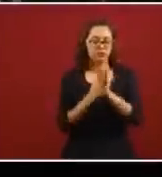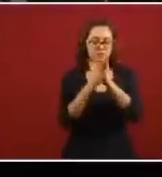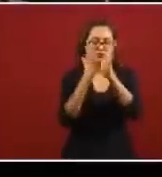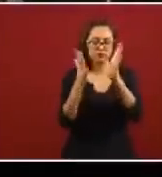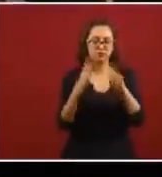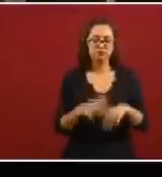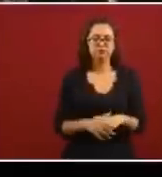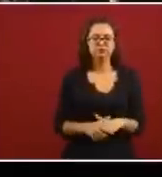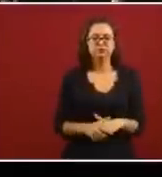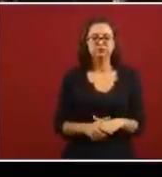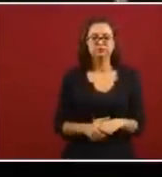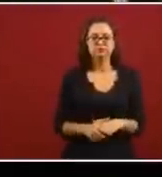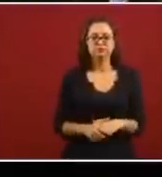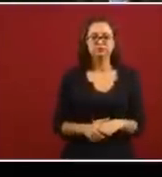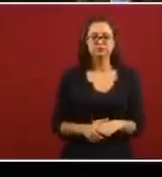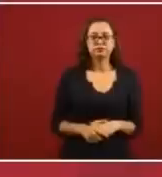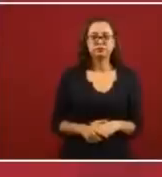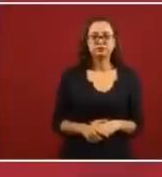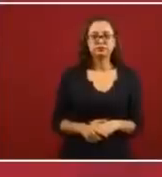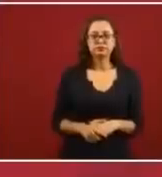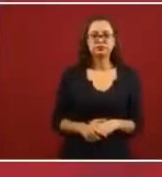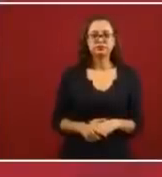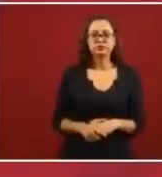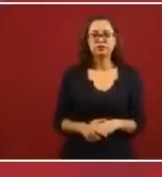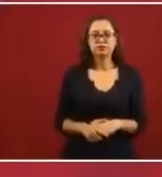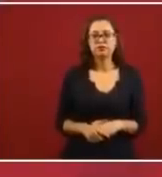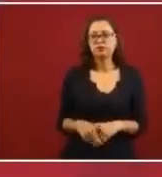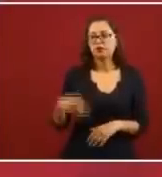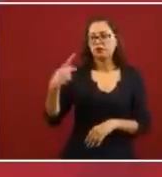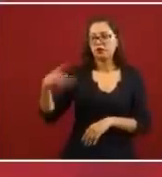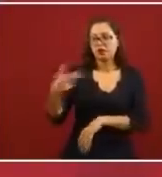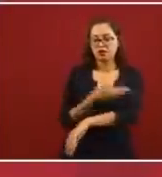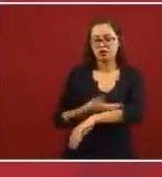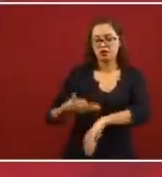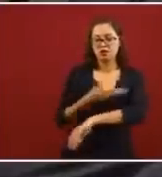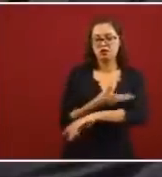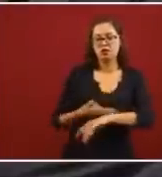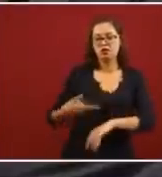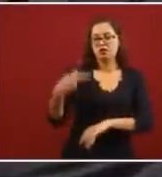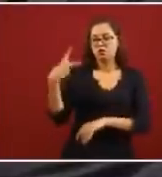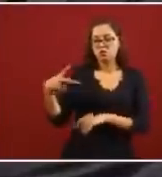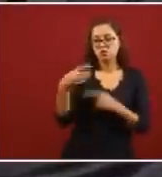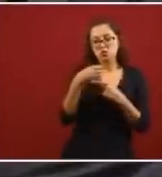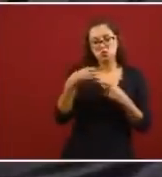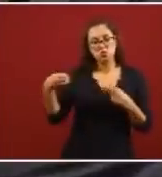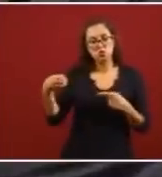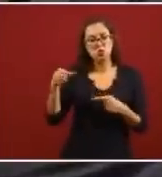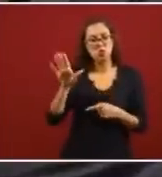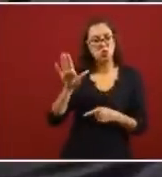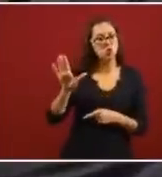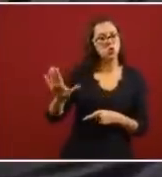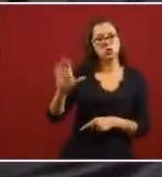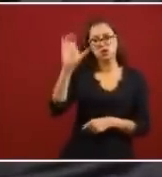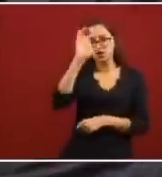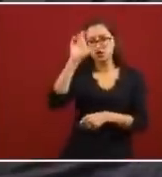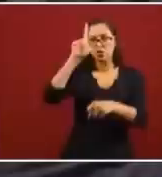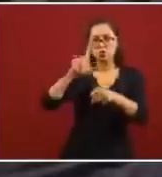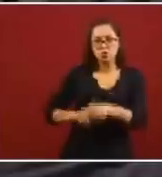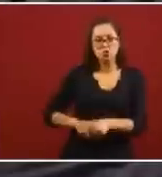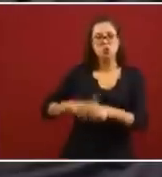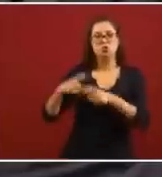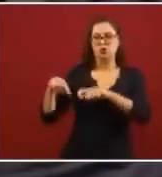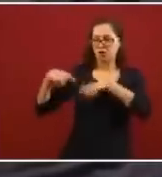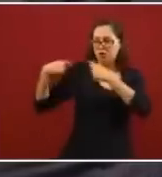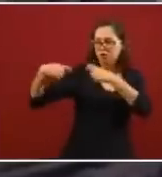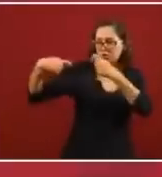respetando su organización social, sus costumbres, sus tradiciones,